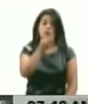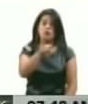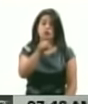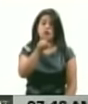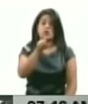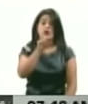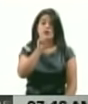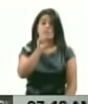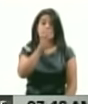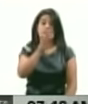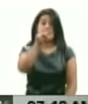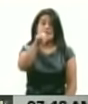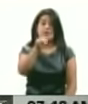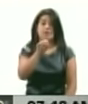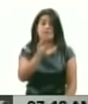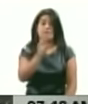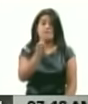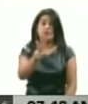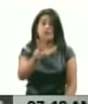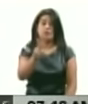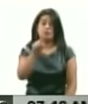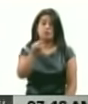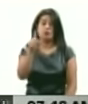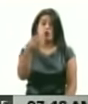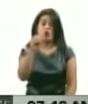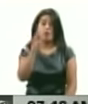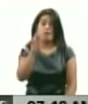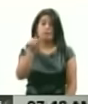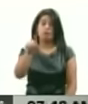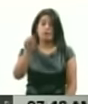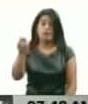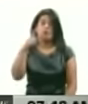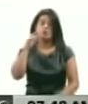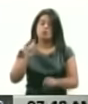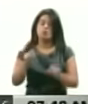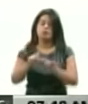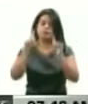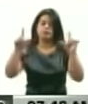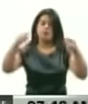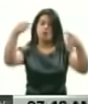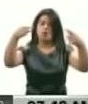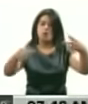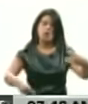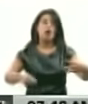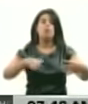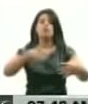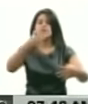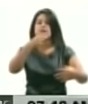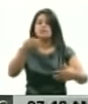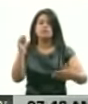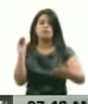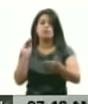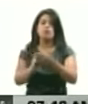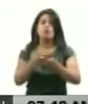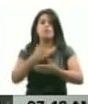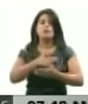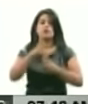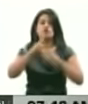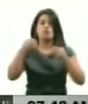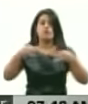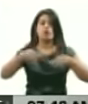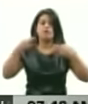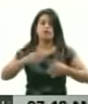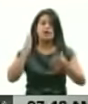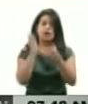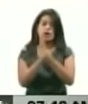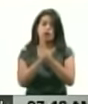www.bnb.gov.be. Allí está el enlace, ingresa, rellena sus datos, inmediatamente le otorga el número de depósito legal. Invitamos a